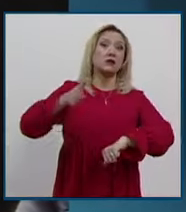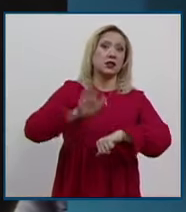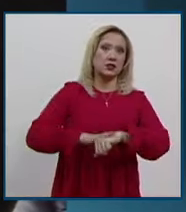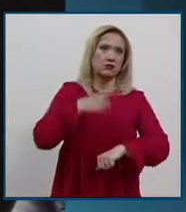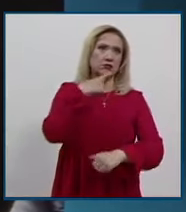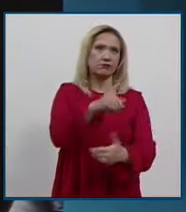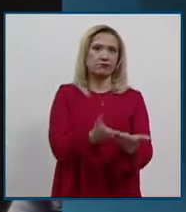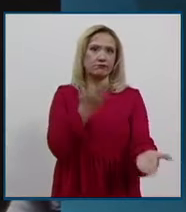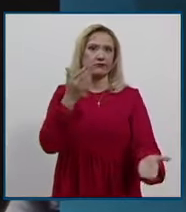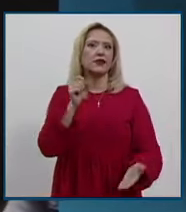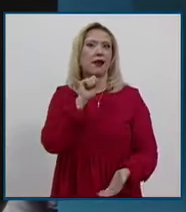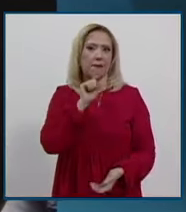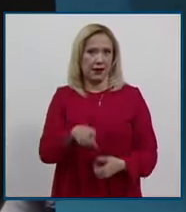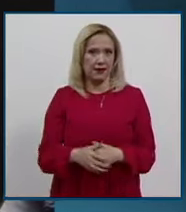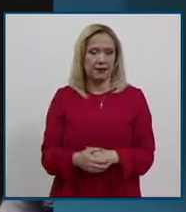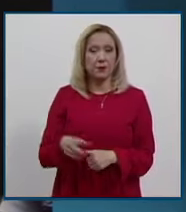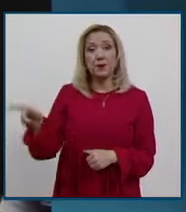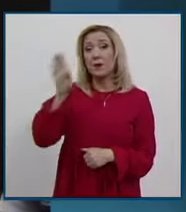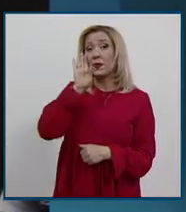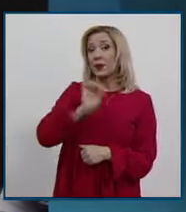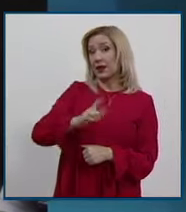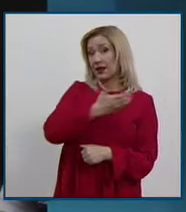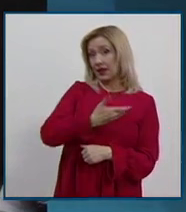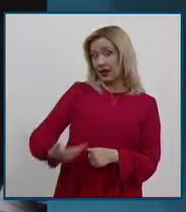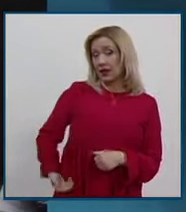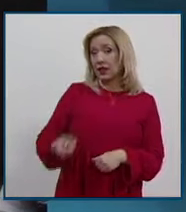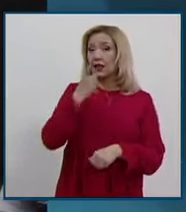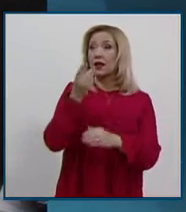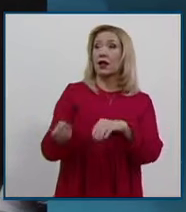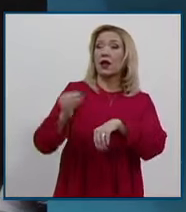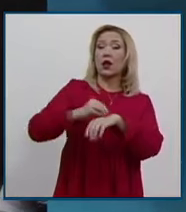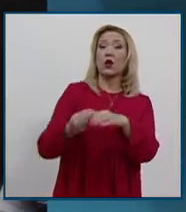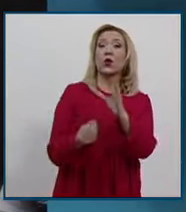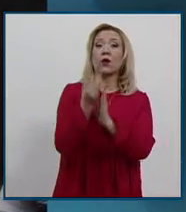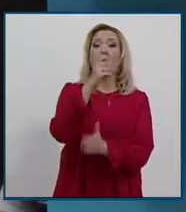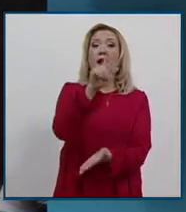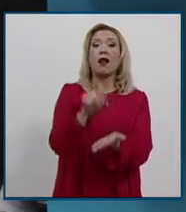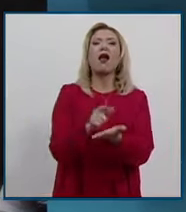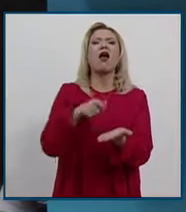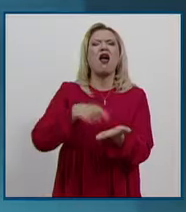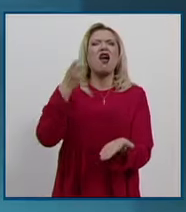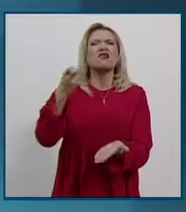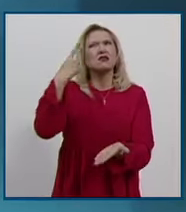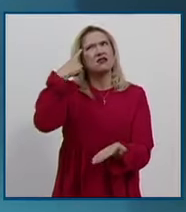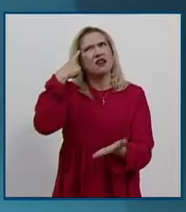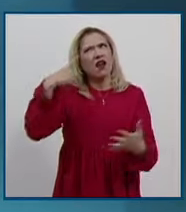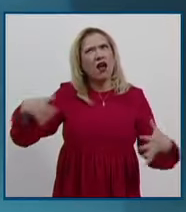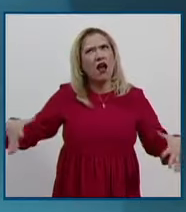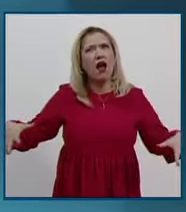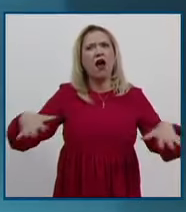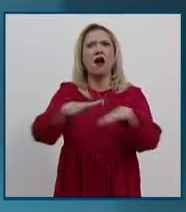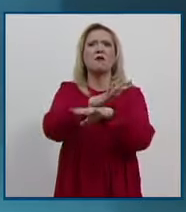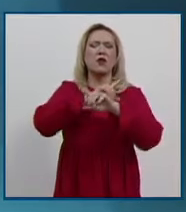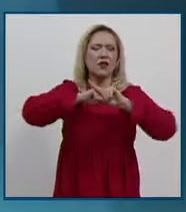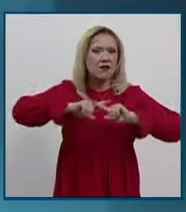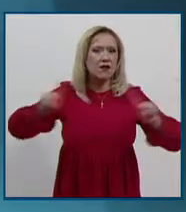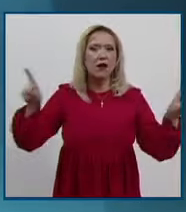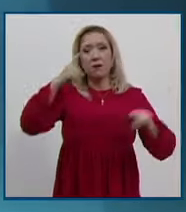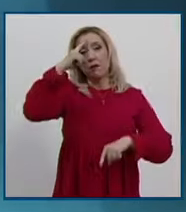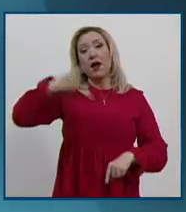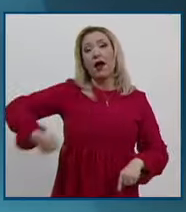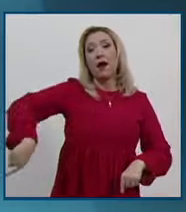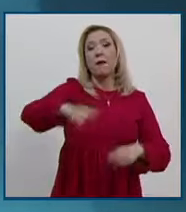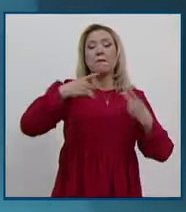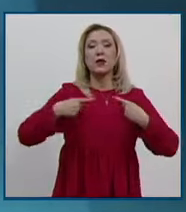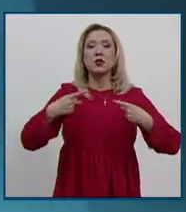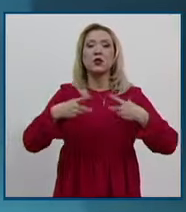ministra presidenta destacó que la implementación de la nueva Norma implicará impulsar un cambio de mentalidad con el fin de que las personas